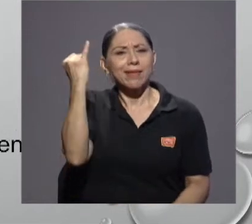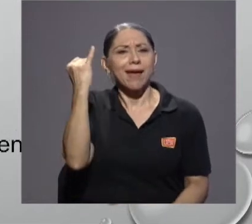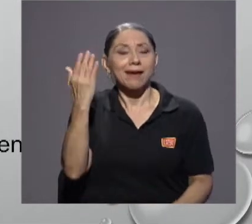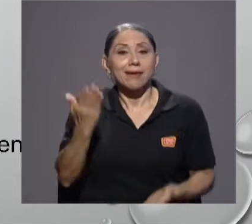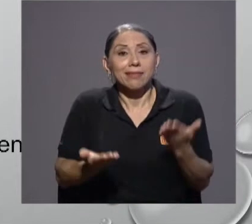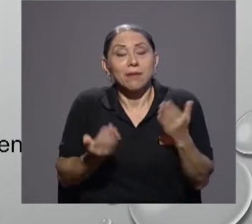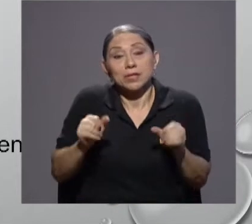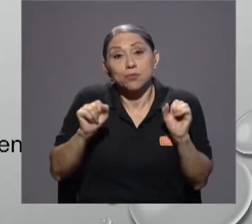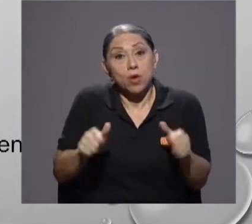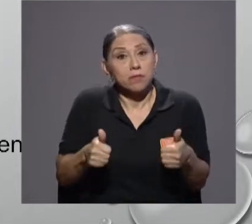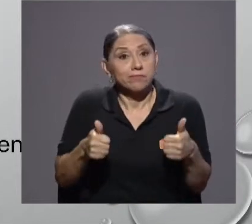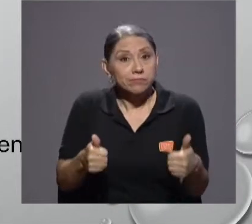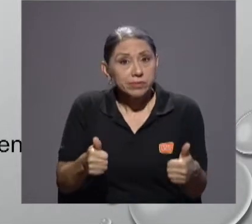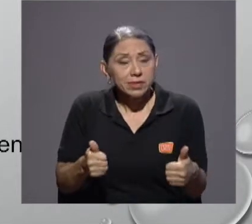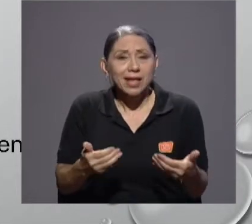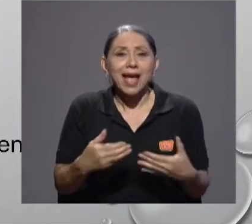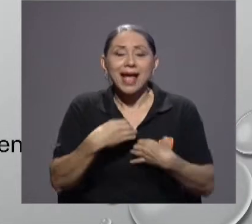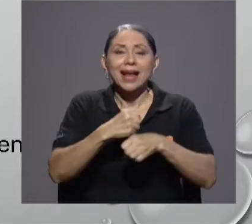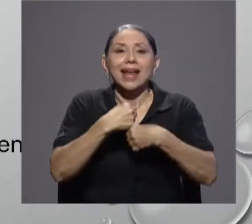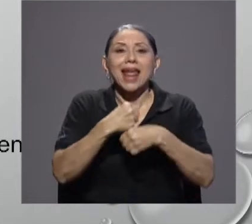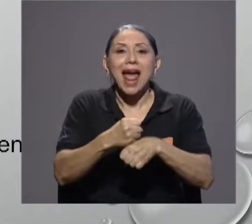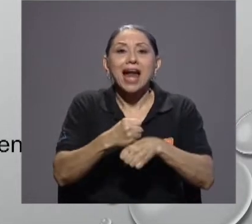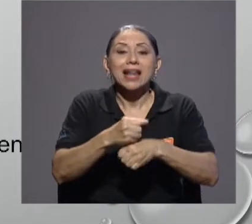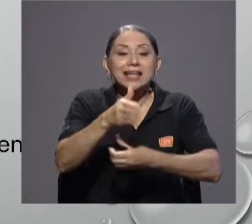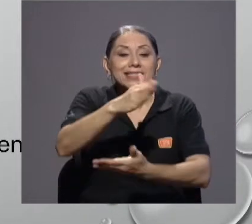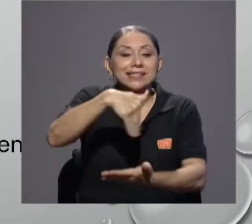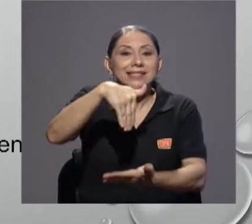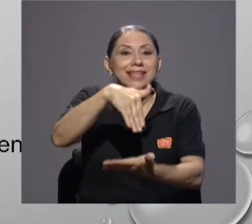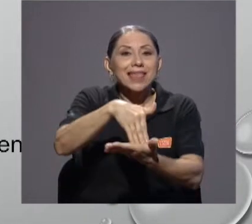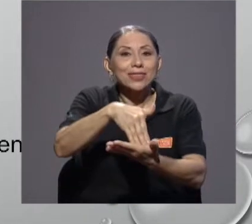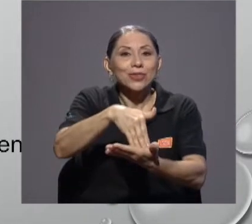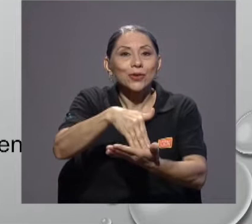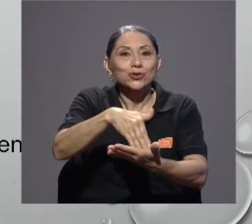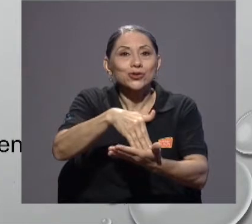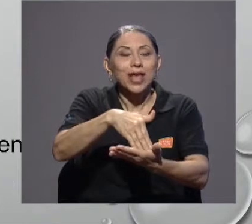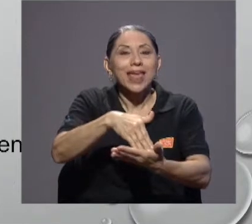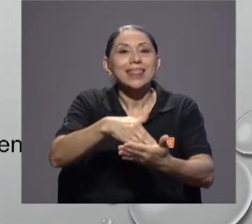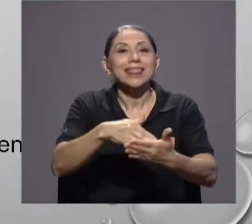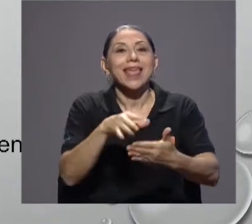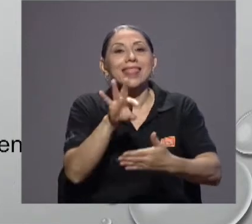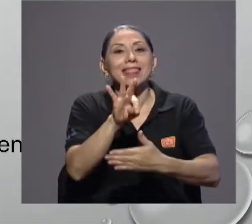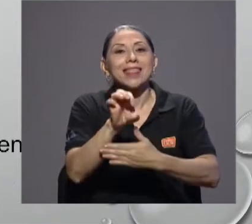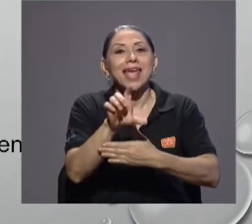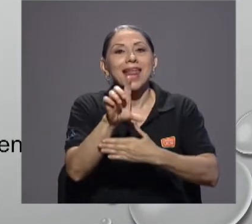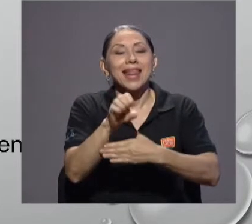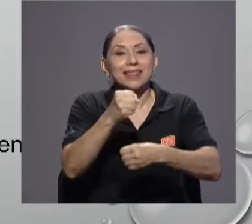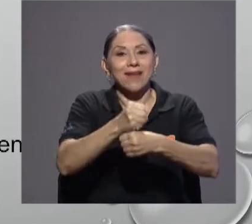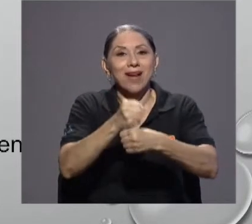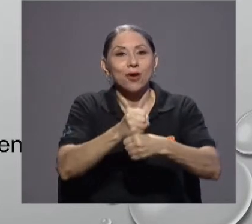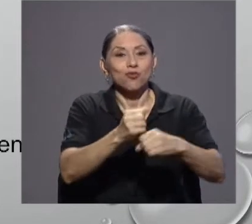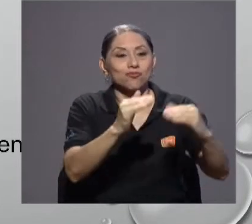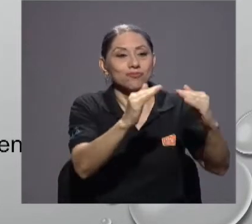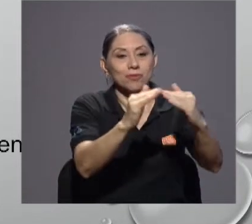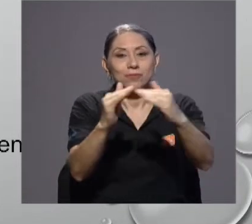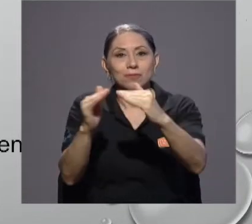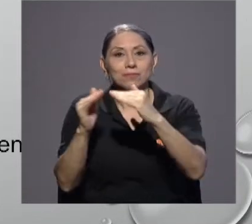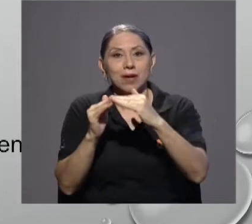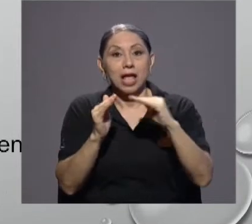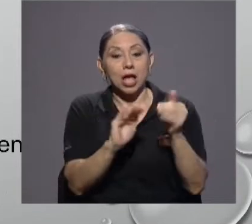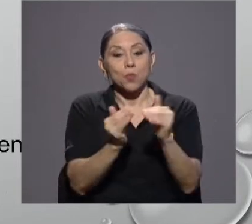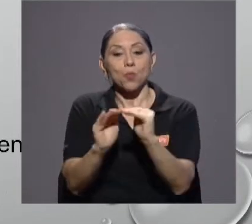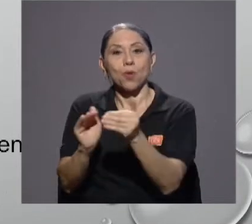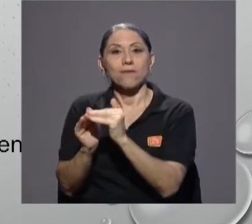vez podría servir es crear centros de teletrabajo en pueblos y ciudades para que la gente